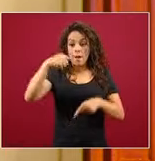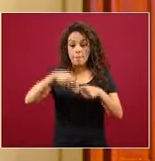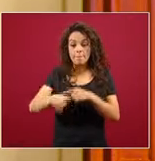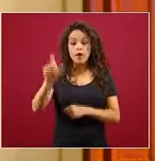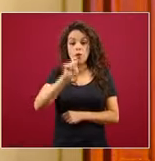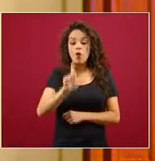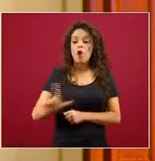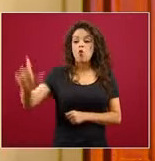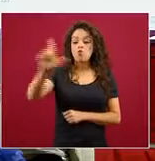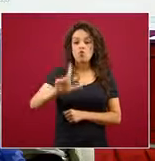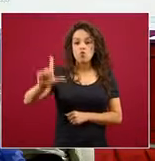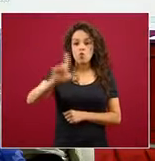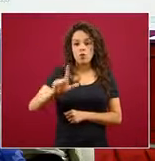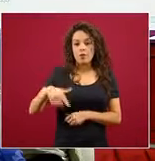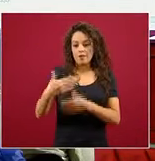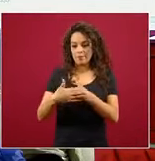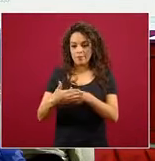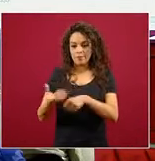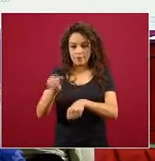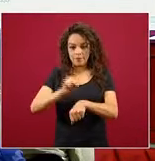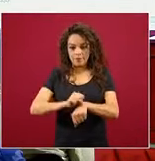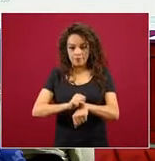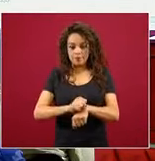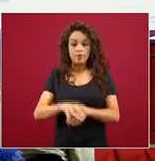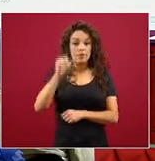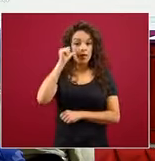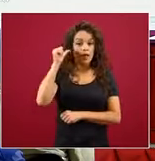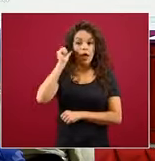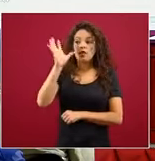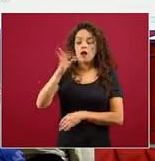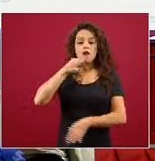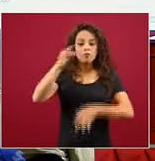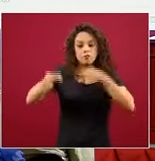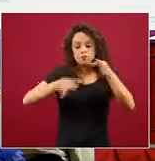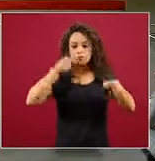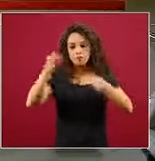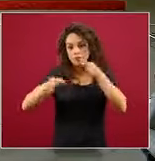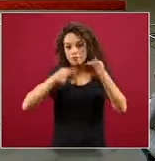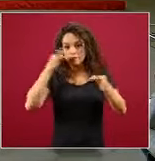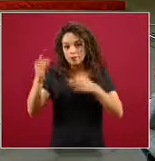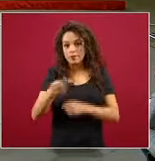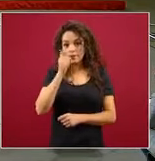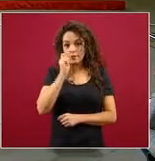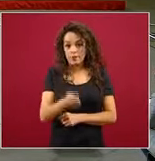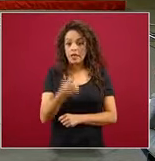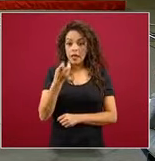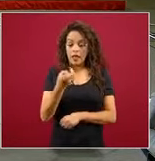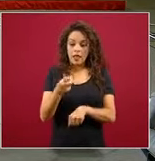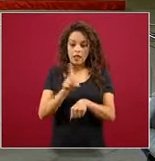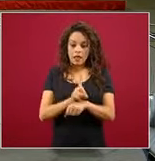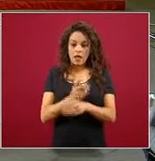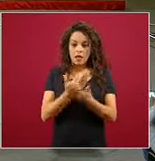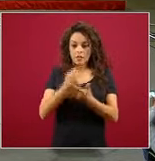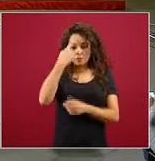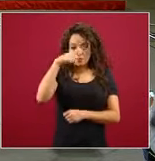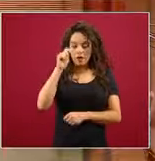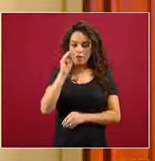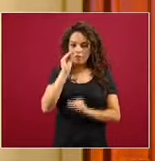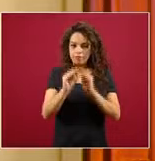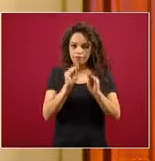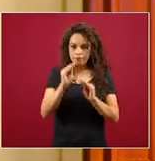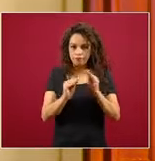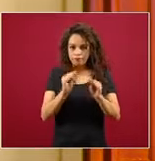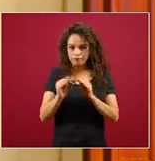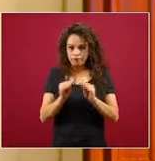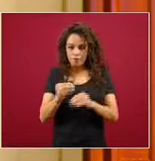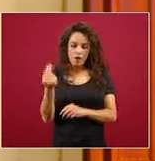es porque una vez anunciado, que fue el día de ayer, se dan estos días para que se puedan llevar a cabo los arreglos necesarios,